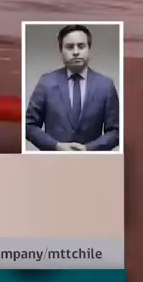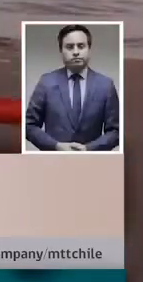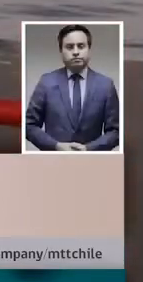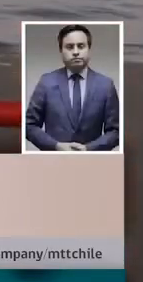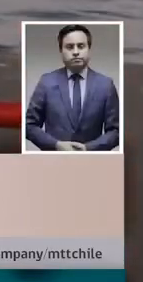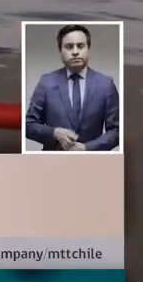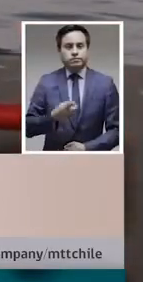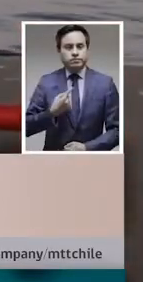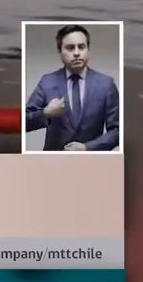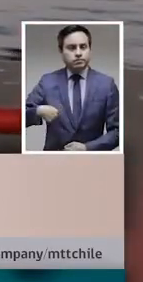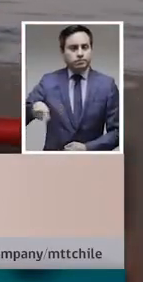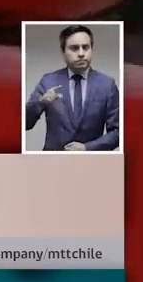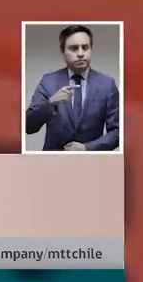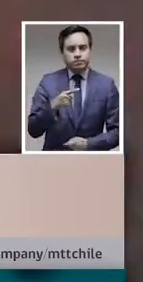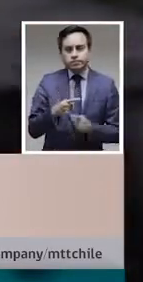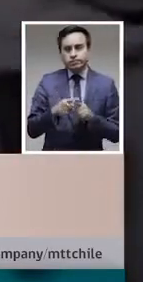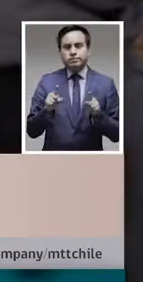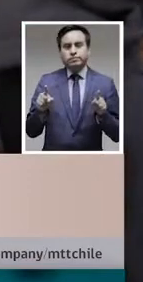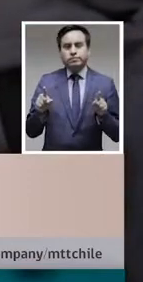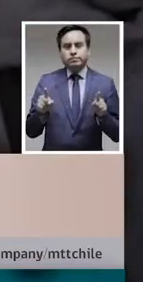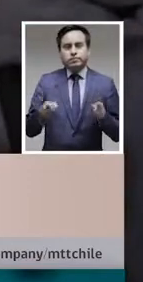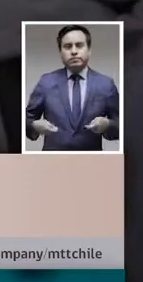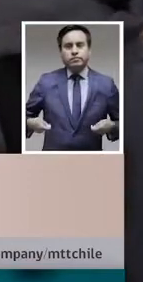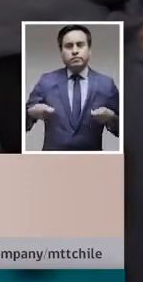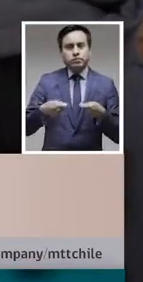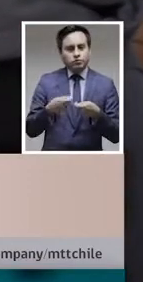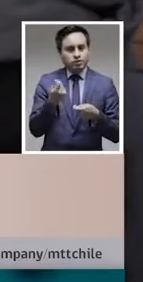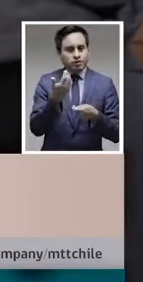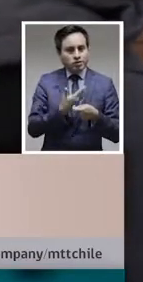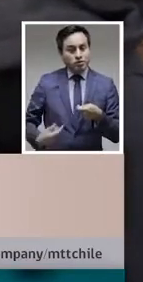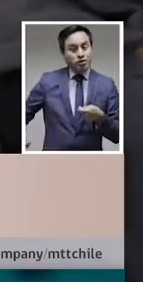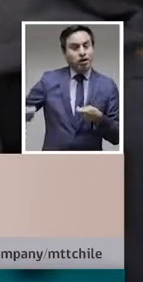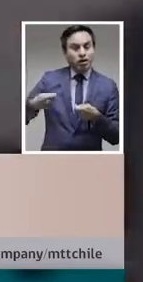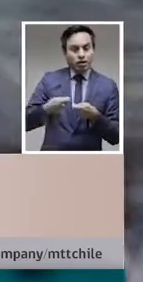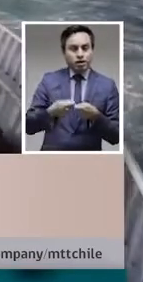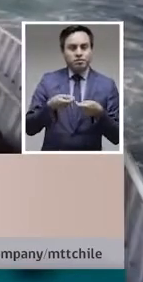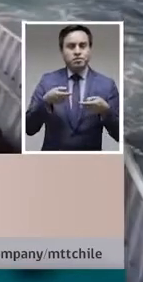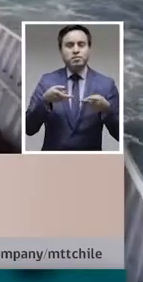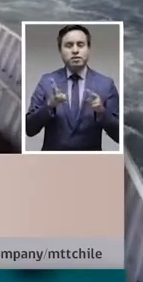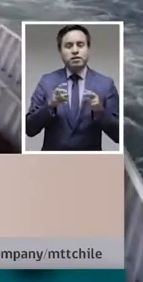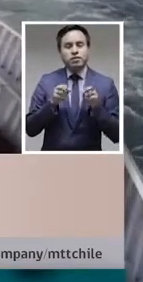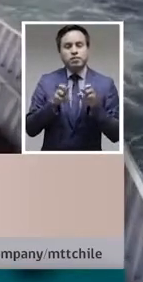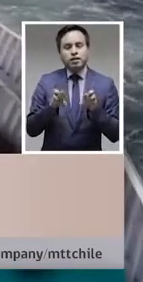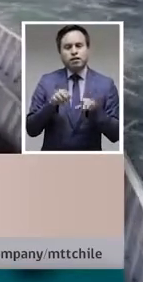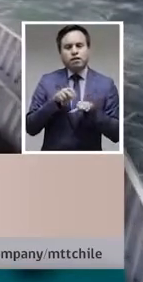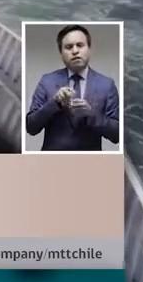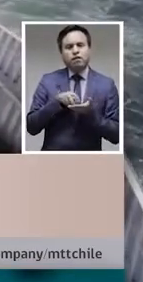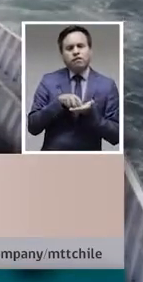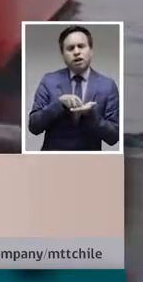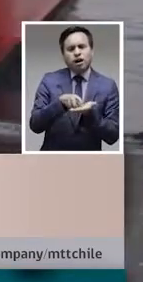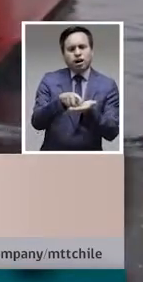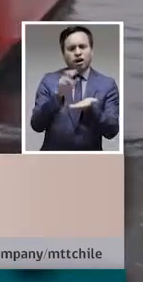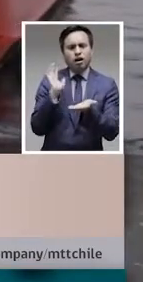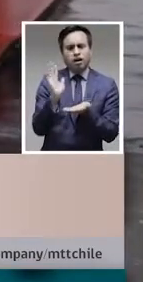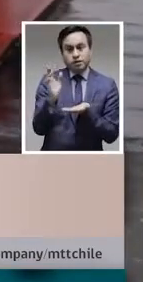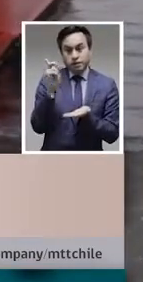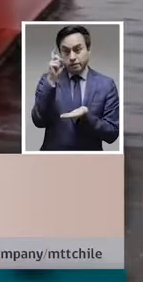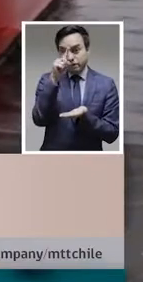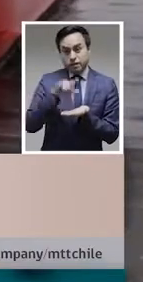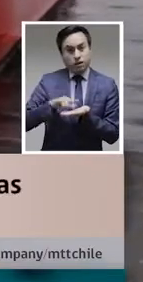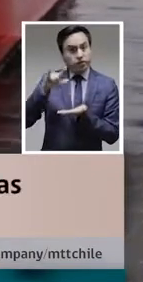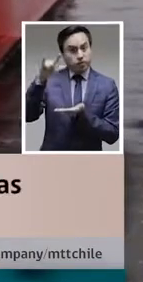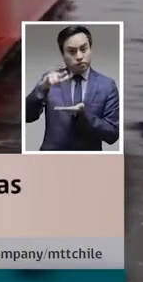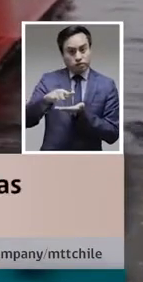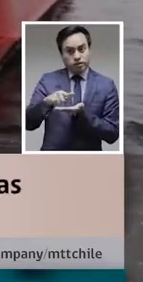Para nosotros es una tremenda diferencia este subsidio, porque nos permite obviamente tener la oportunidad de viajar. Muchas veces es difícil salir por avión